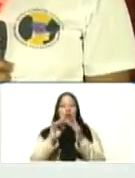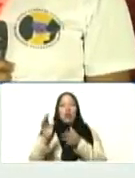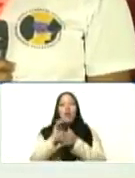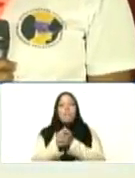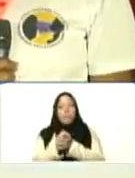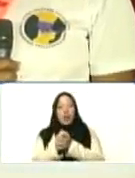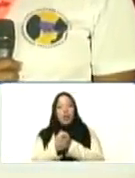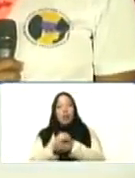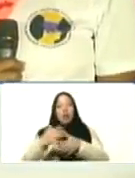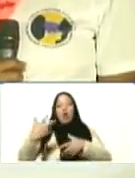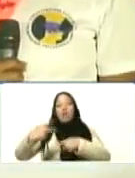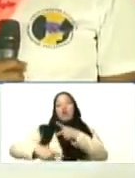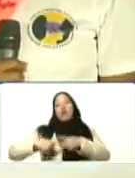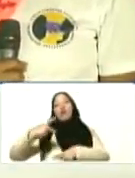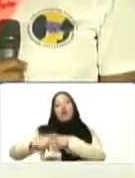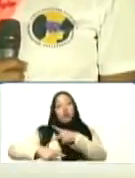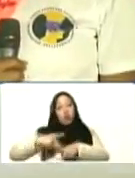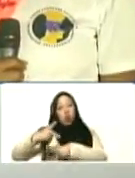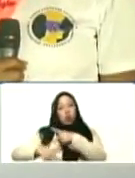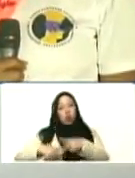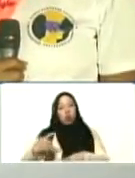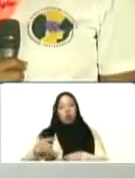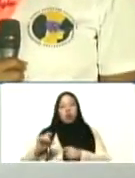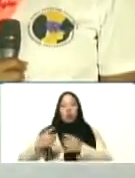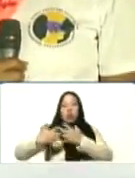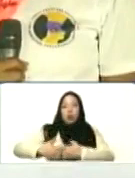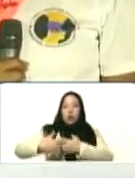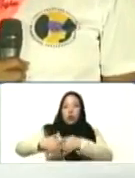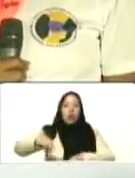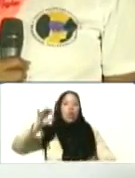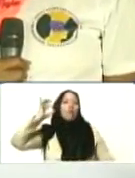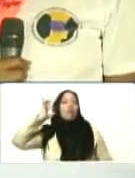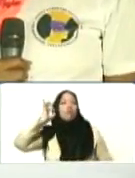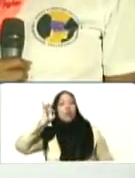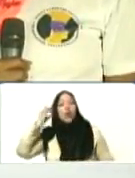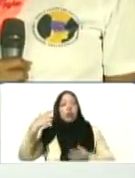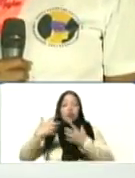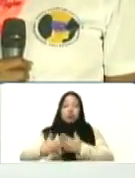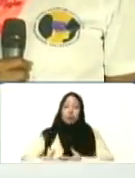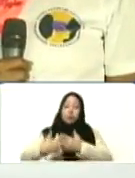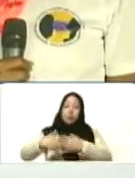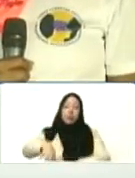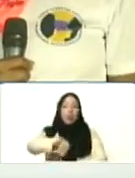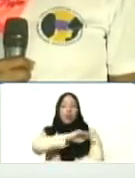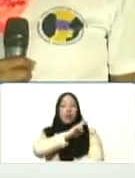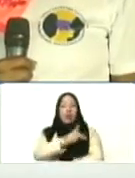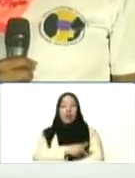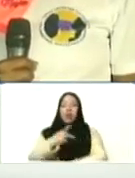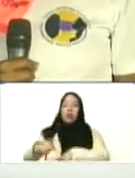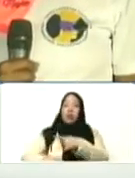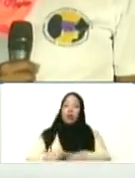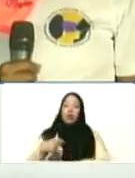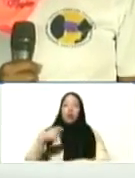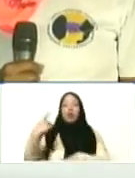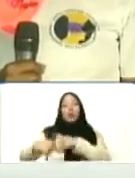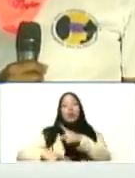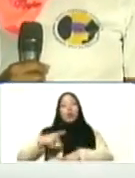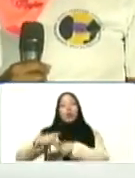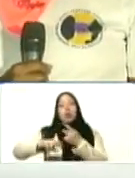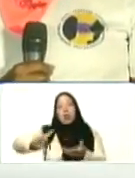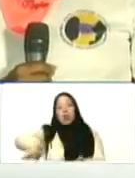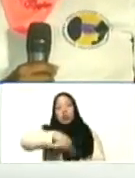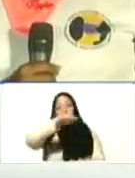con los motores productivos para la implementación de las mujeres emprendedoras en la formalización del aparato productivo